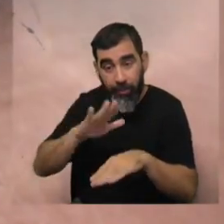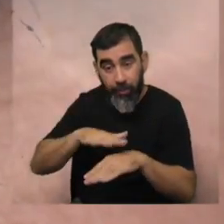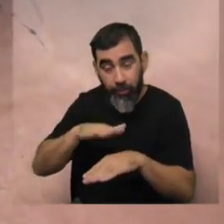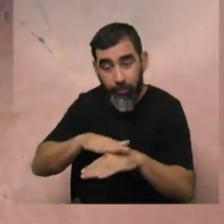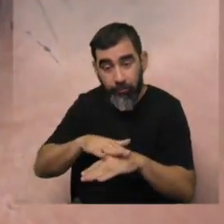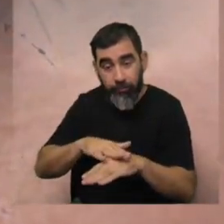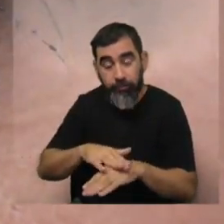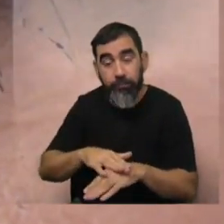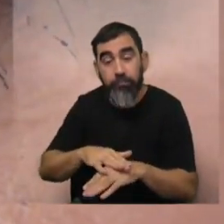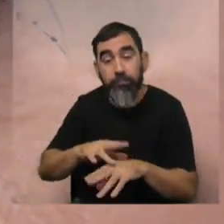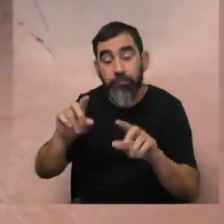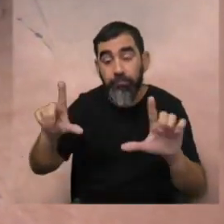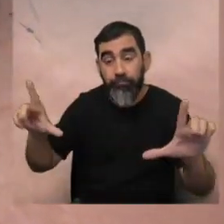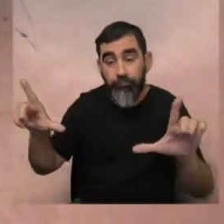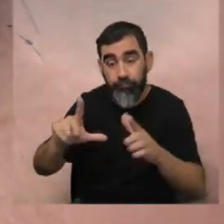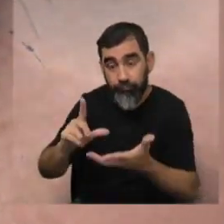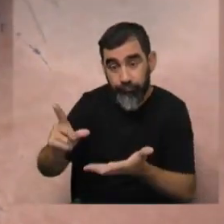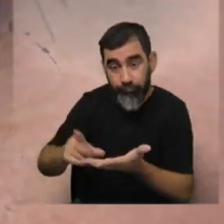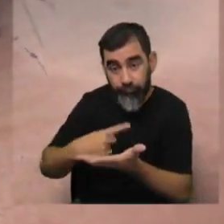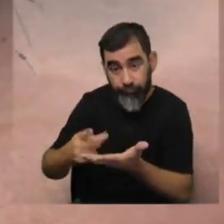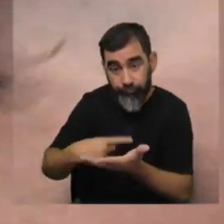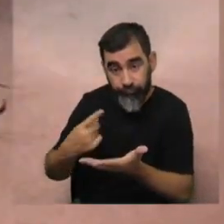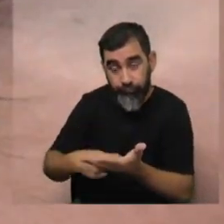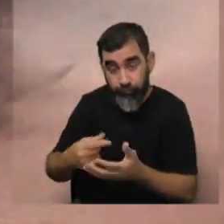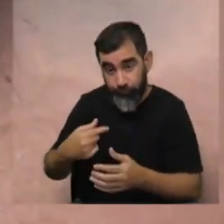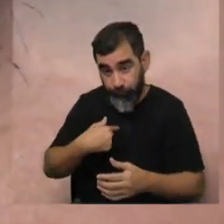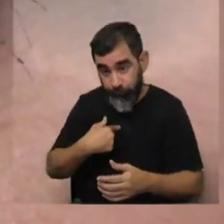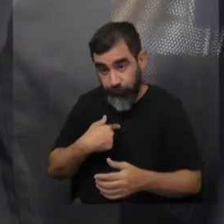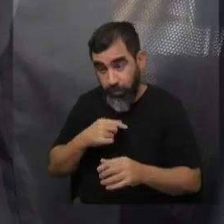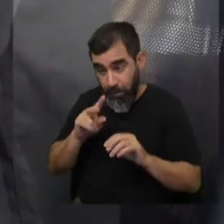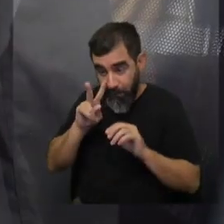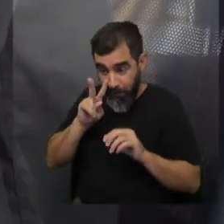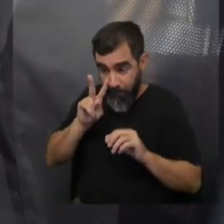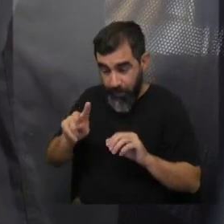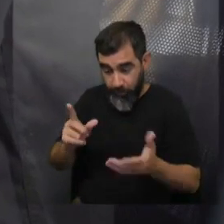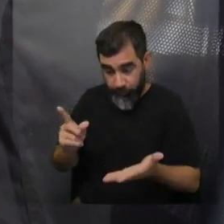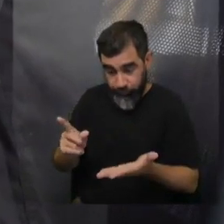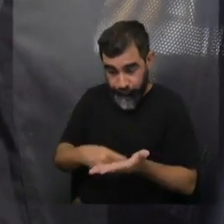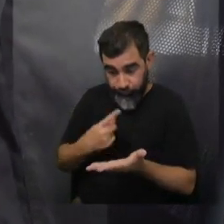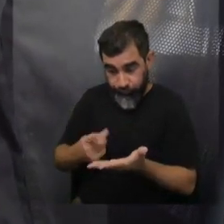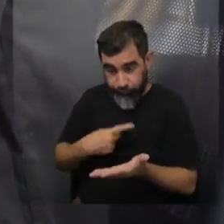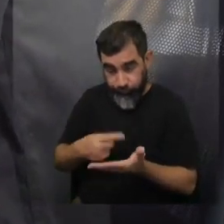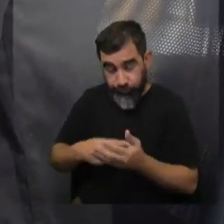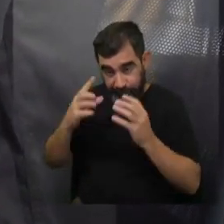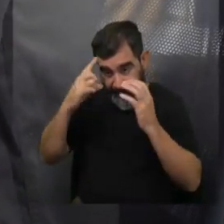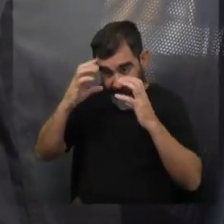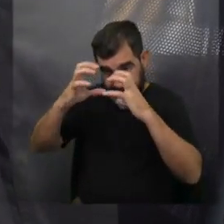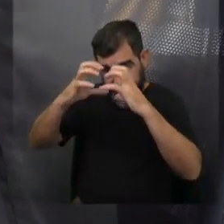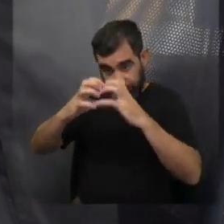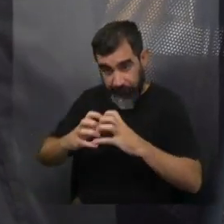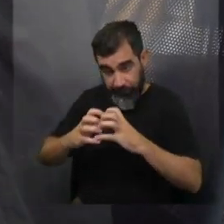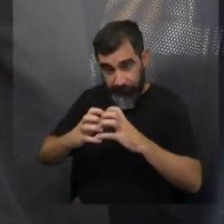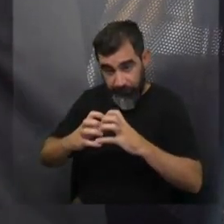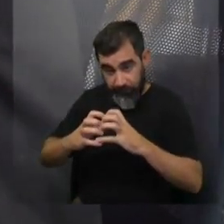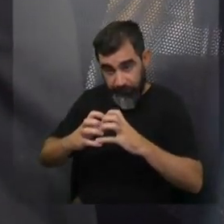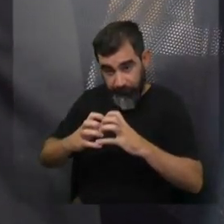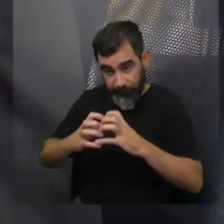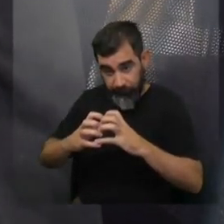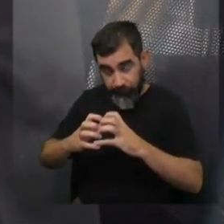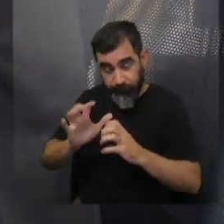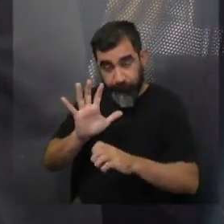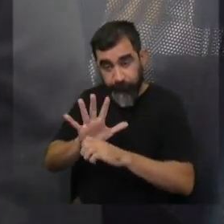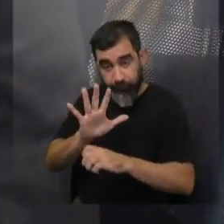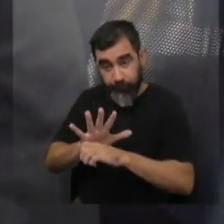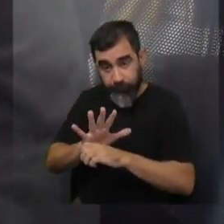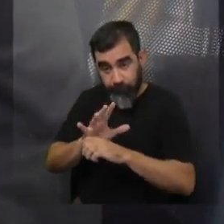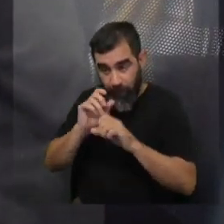hay un tema con las pantallas. Cuando yo estoy mirando una pantalla, mi cerebro interpreta esa información como que hay que